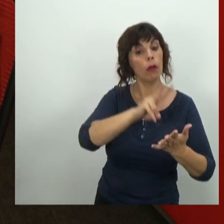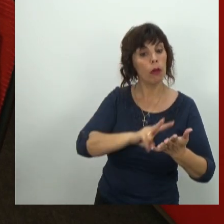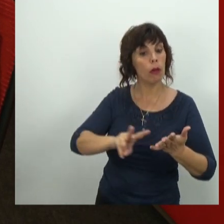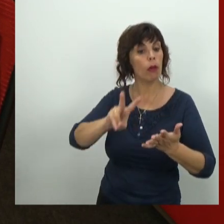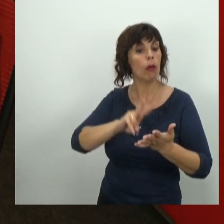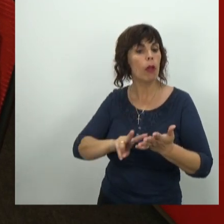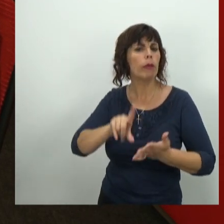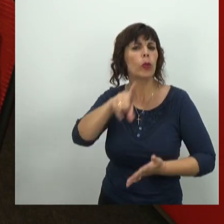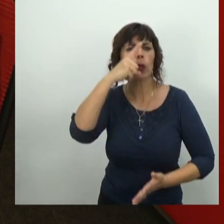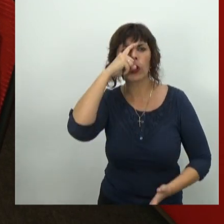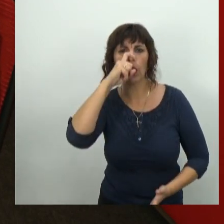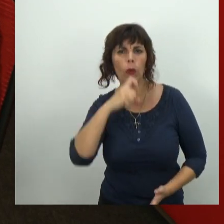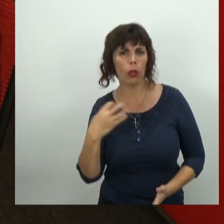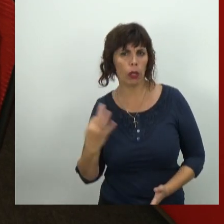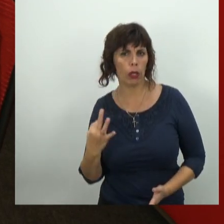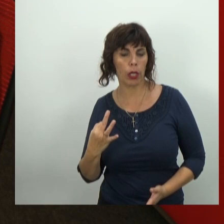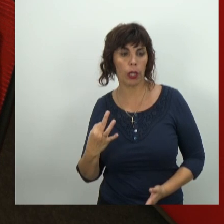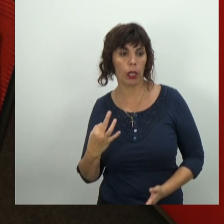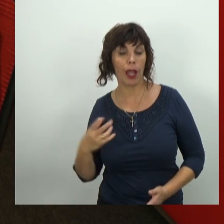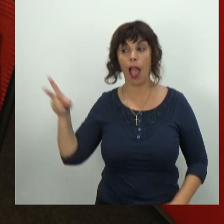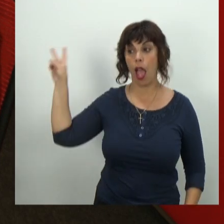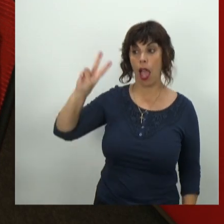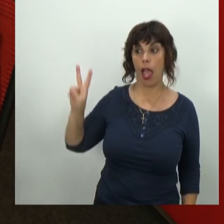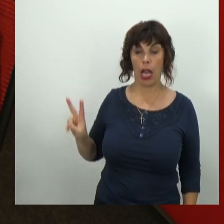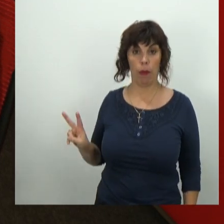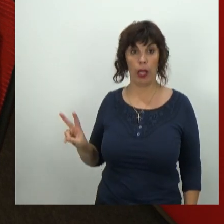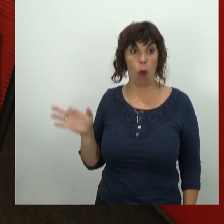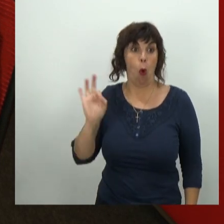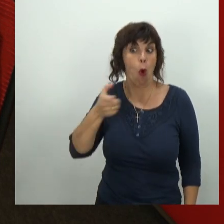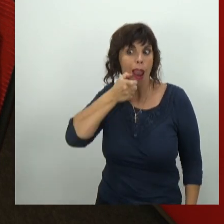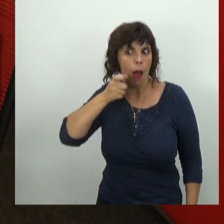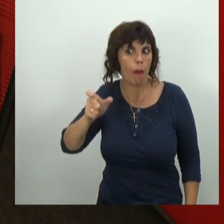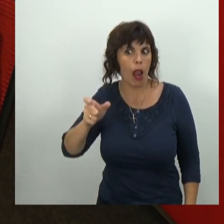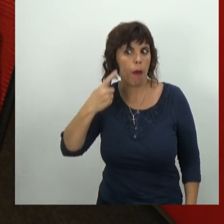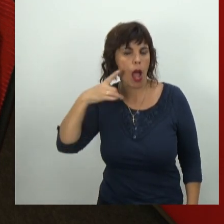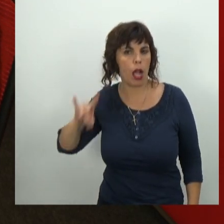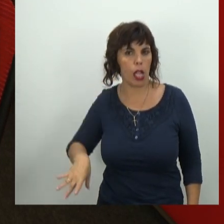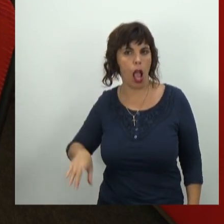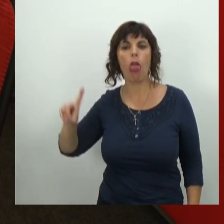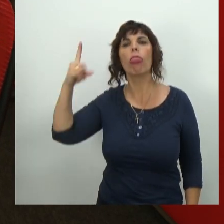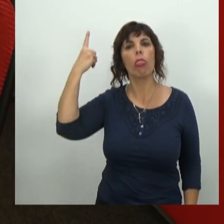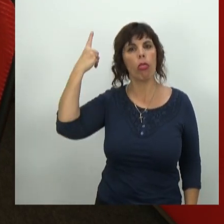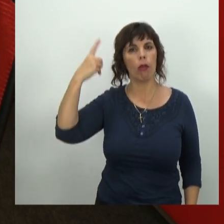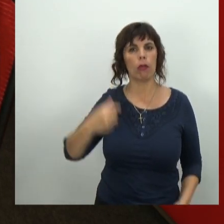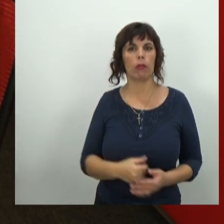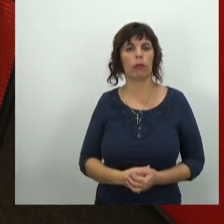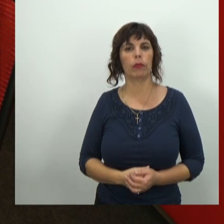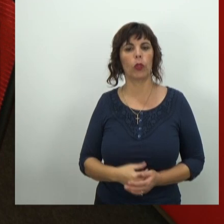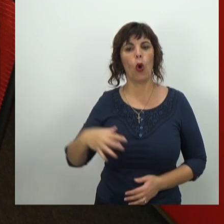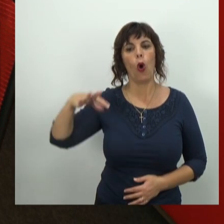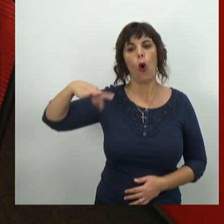acuérdate, el Verbo era Dios. El único libro